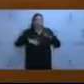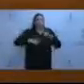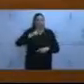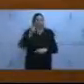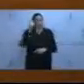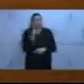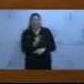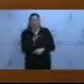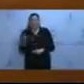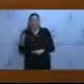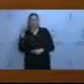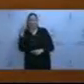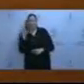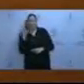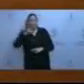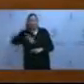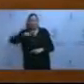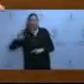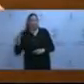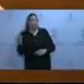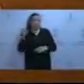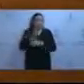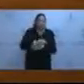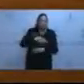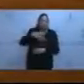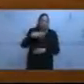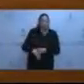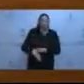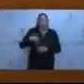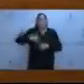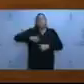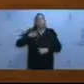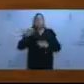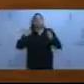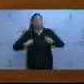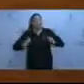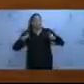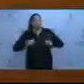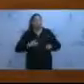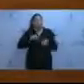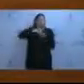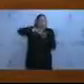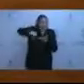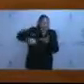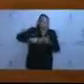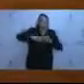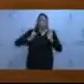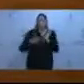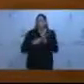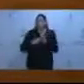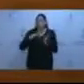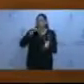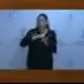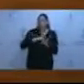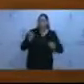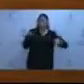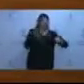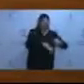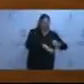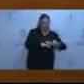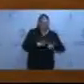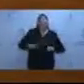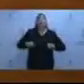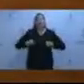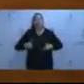presupuestaria, y ello aun cuando, en sentido estricto, la liquidación definitiva entre ingresos y gastos habría